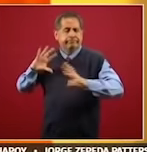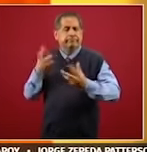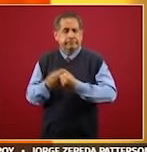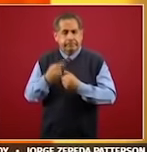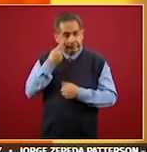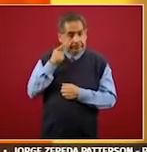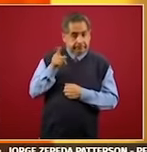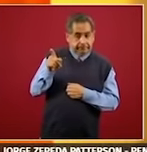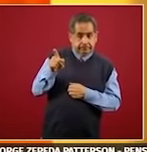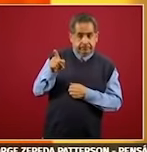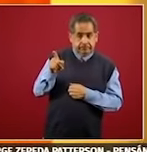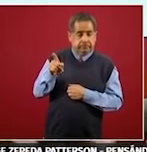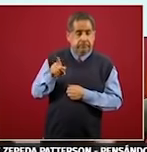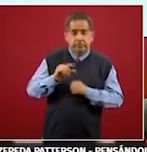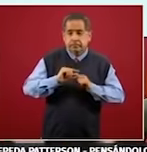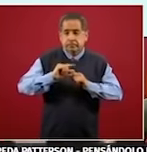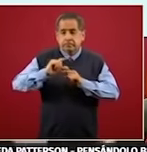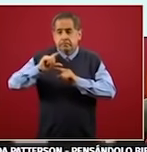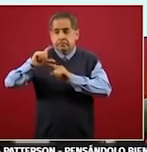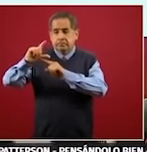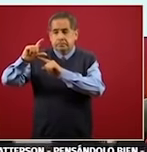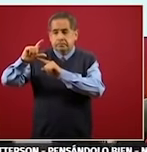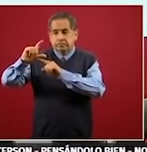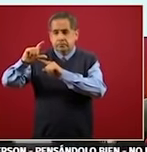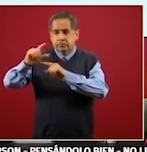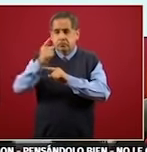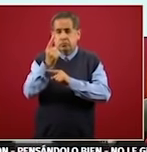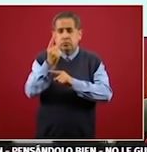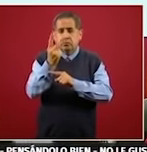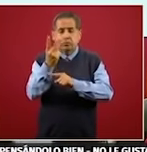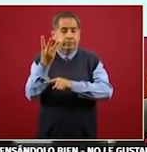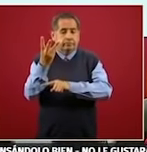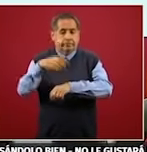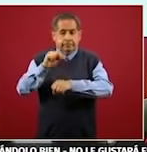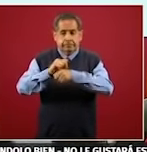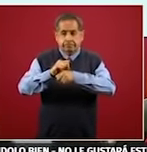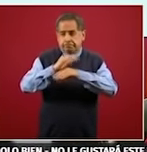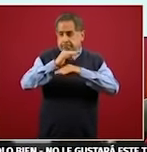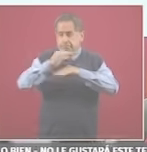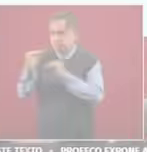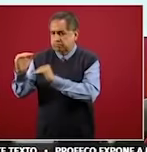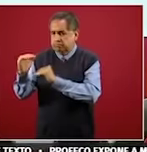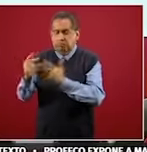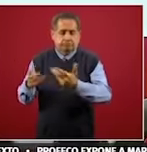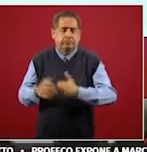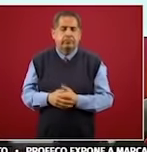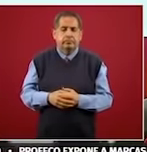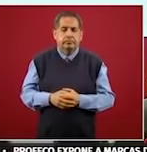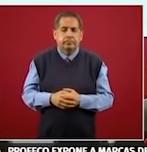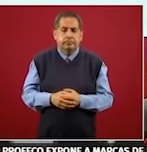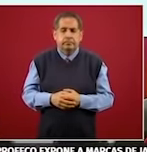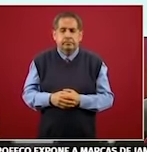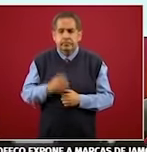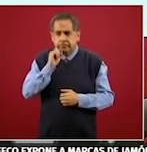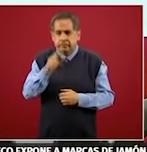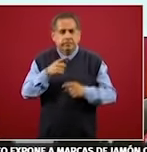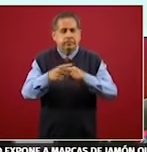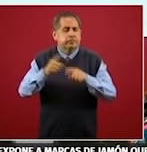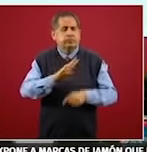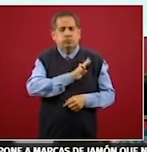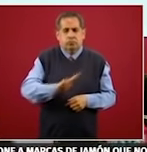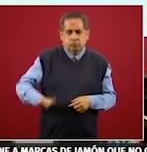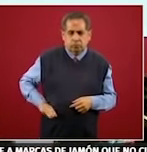ve ahí, ascendente y con 1, 2, 3 semanas de estabilidad. Cuando lo vemos por los distintos